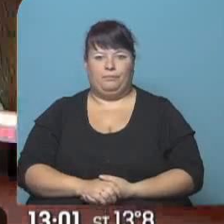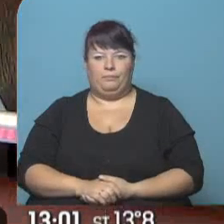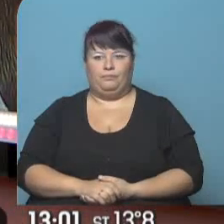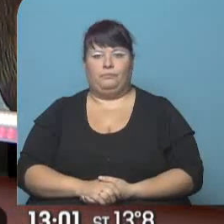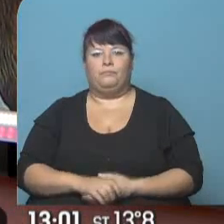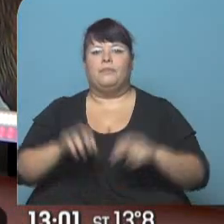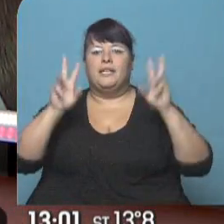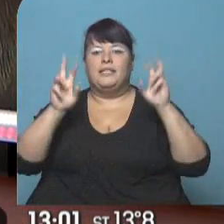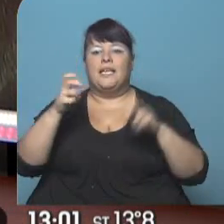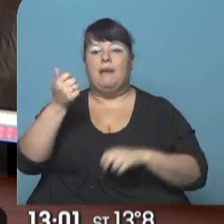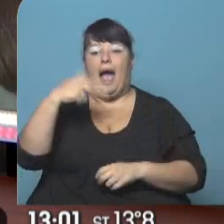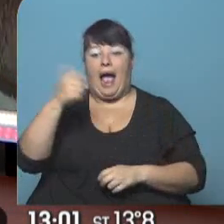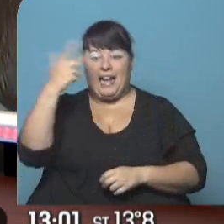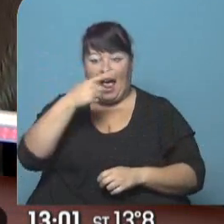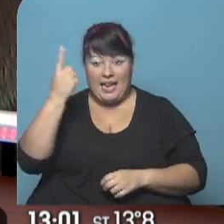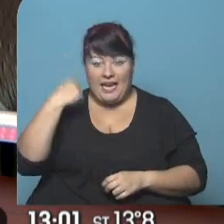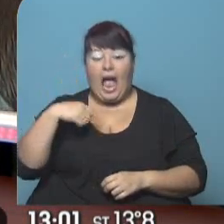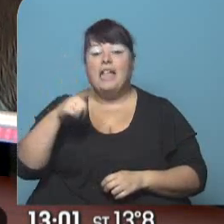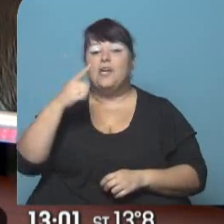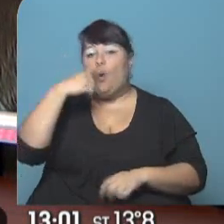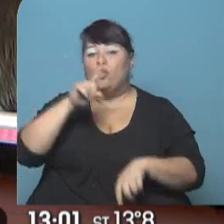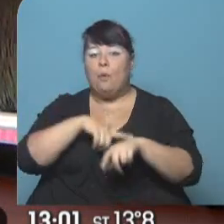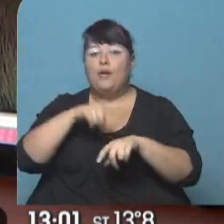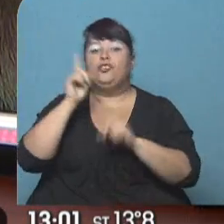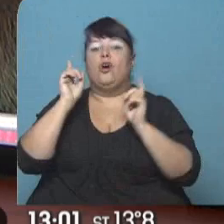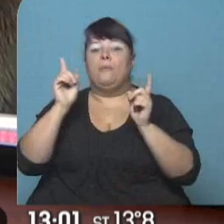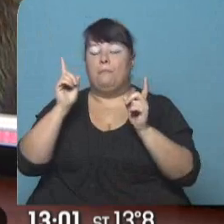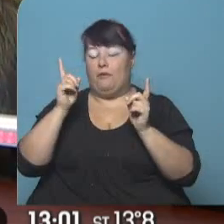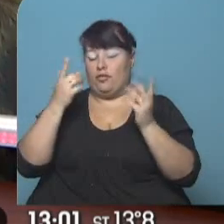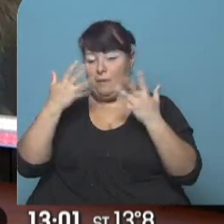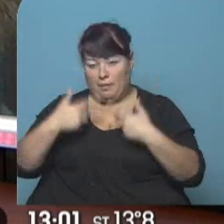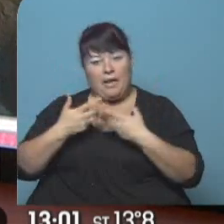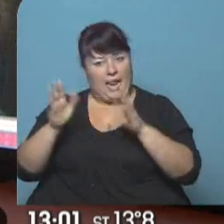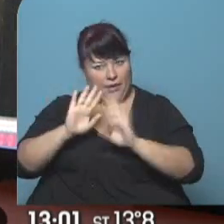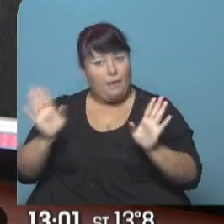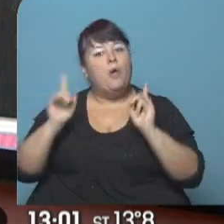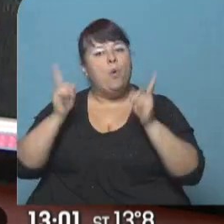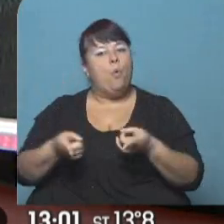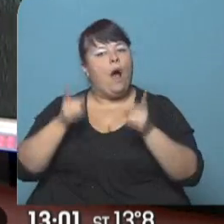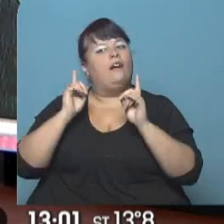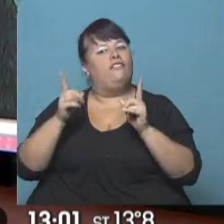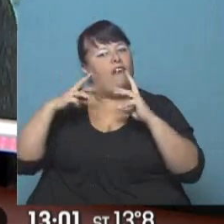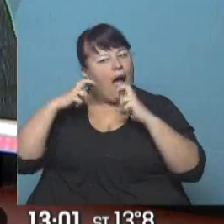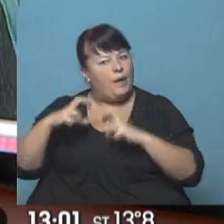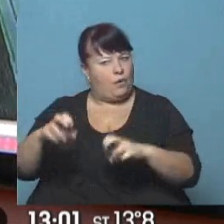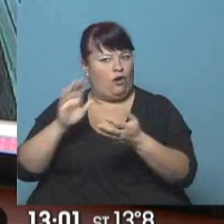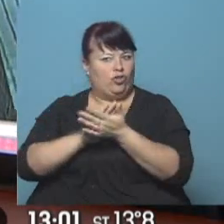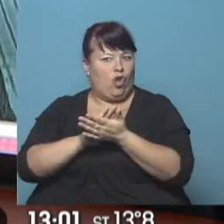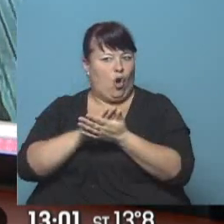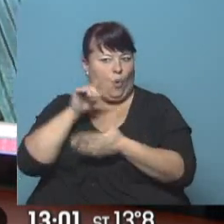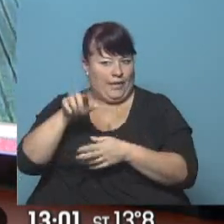acaso anahí hasta la última hora fue liberado el profesor de matemáticas aunque va a seguir vinculados en la investigación en la causa